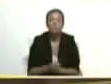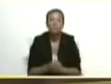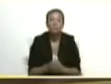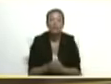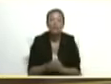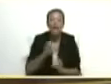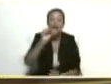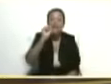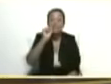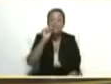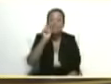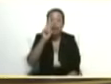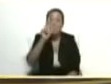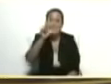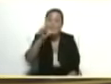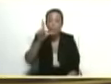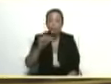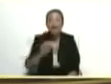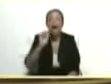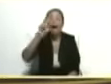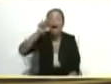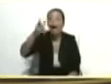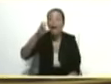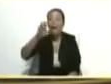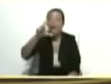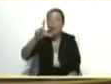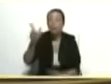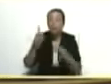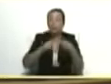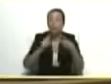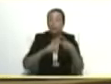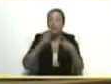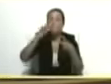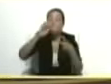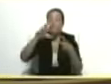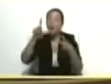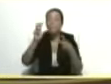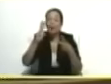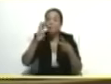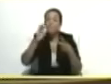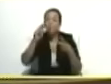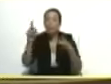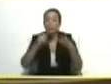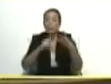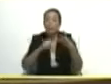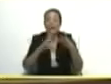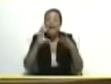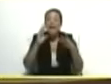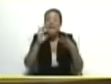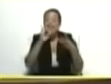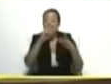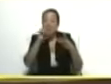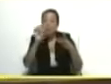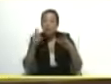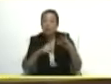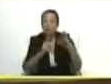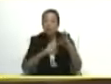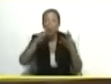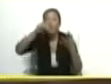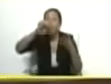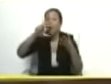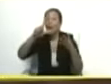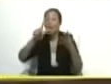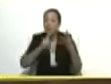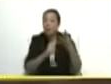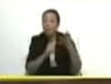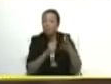Saúl Ortega, Ángel Rodríguez, Vilma Mora, Iris Varela, Noel